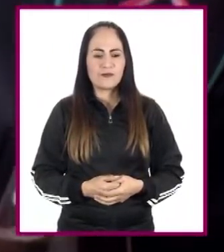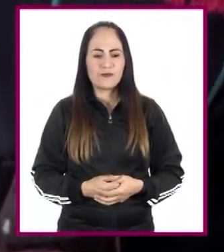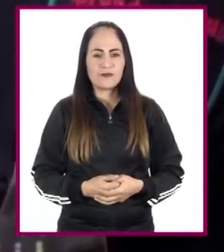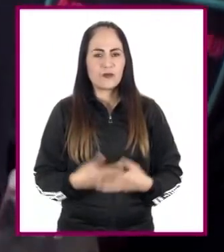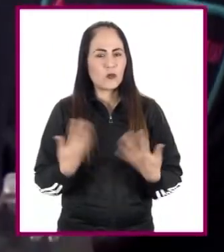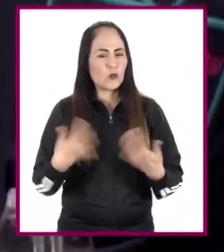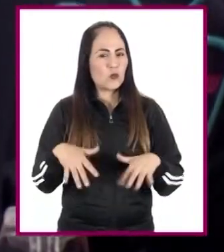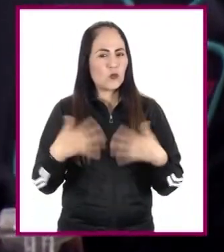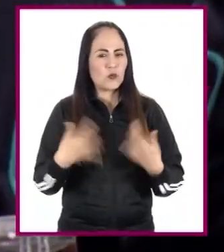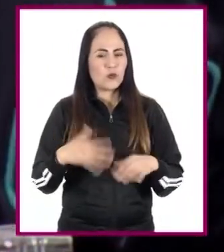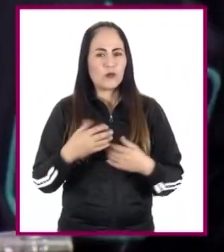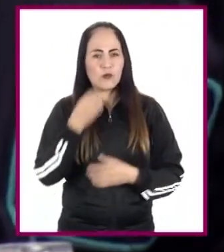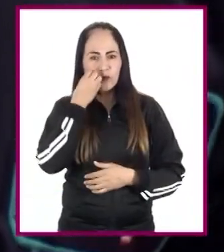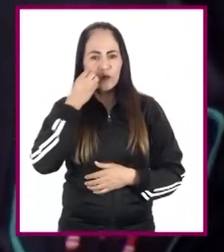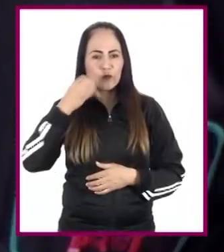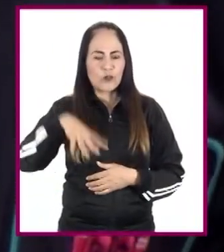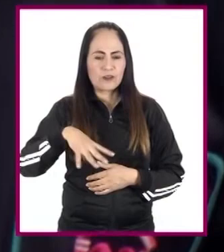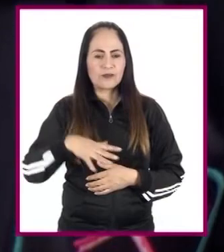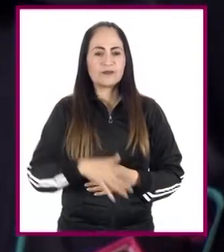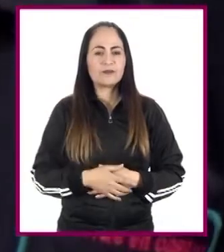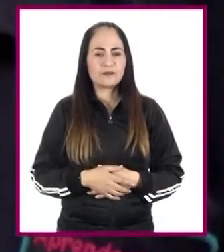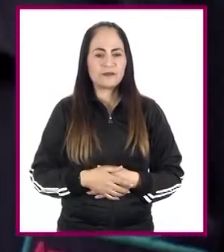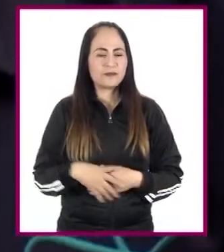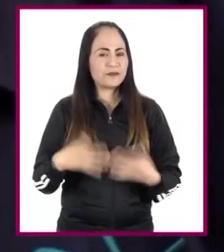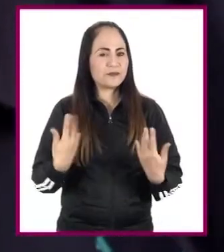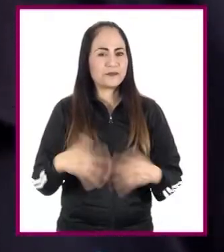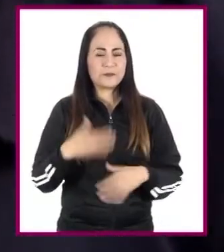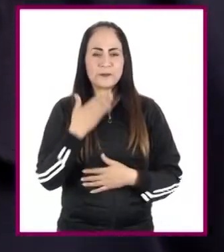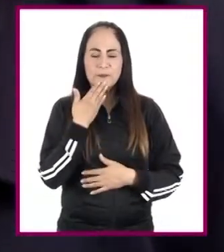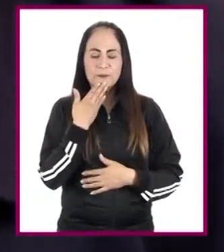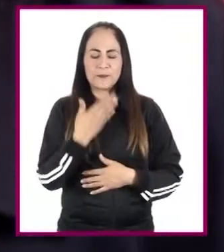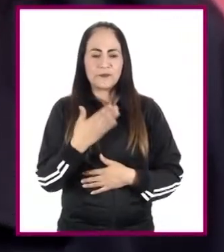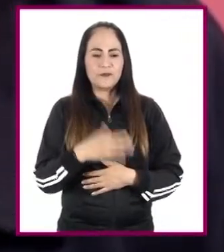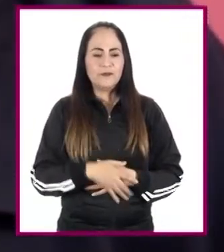Wow. Muy bien. Wow.